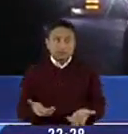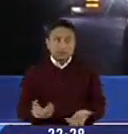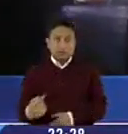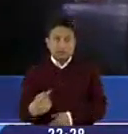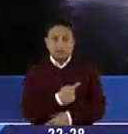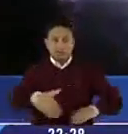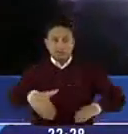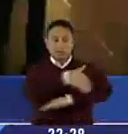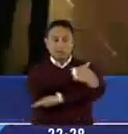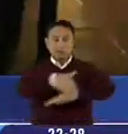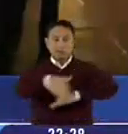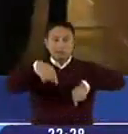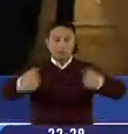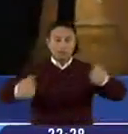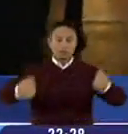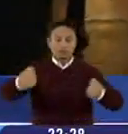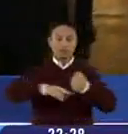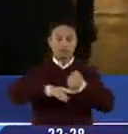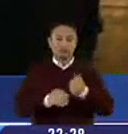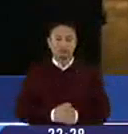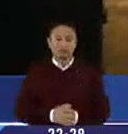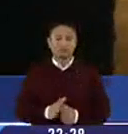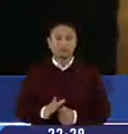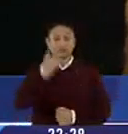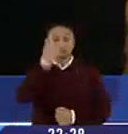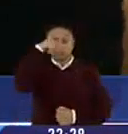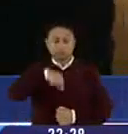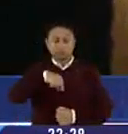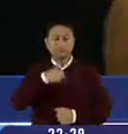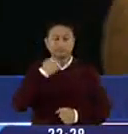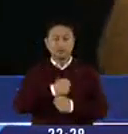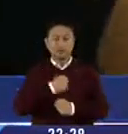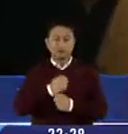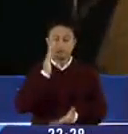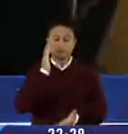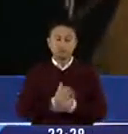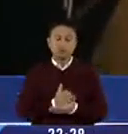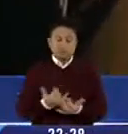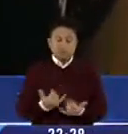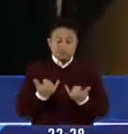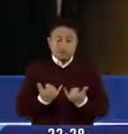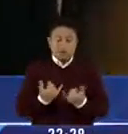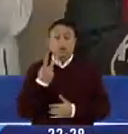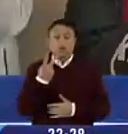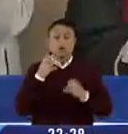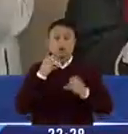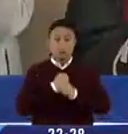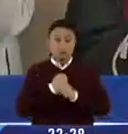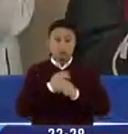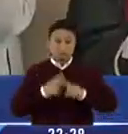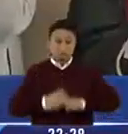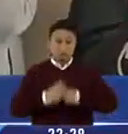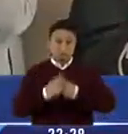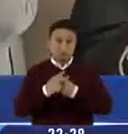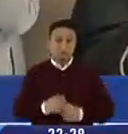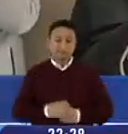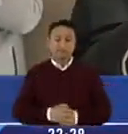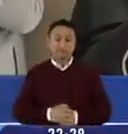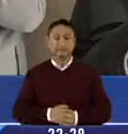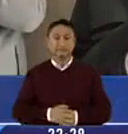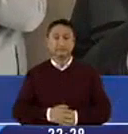en las carreteras del país. La decisión es una paralización indefinida que iniciará hoy a las 0 horas. Como hay